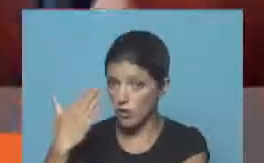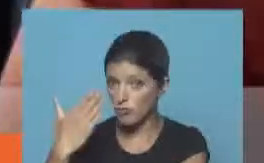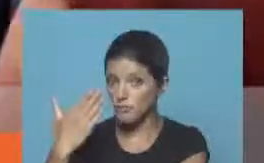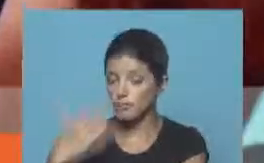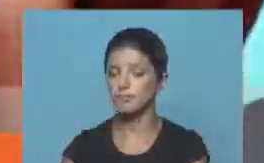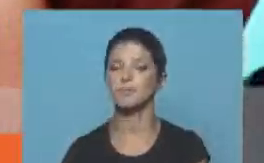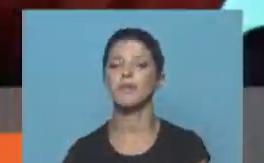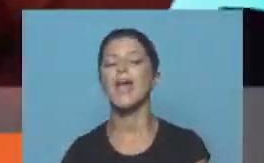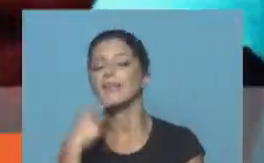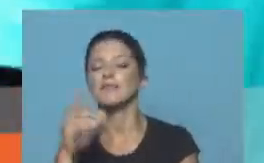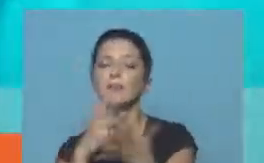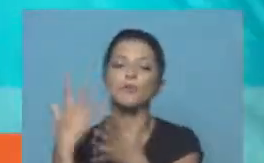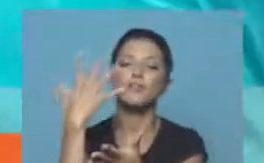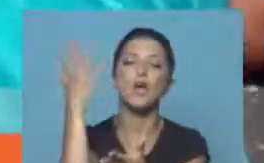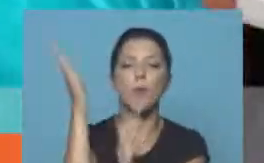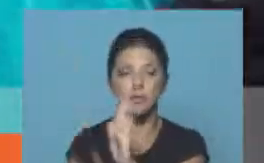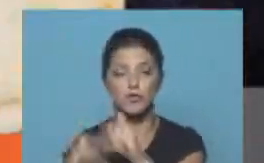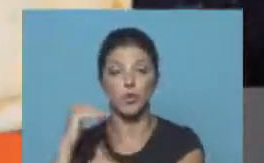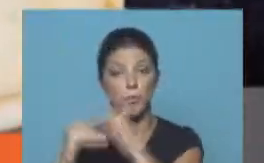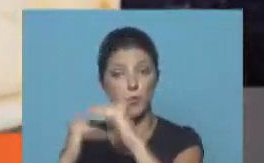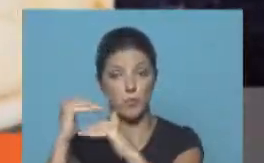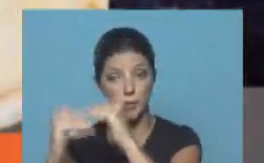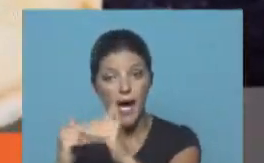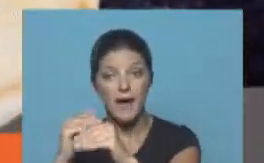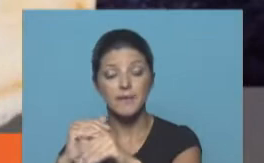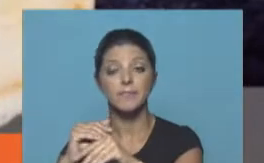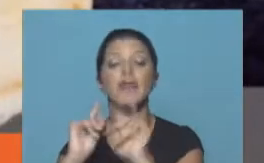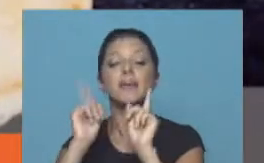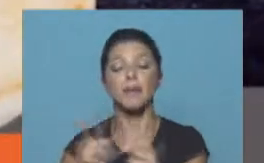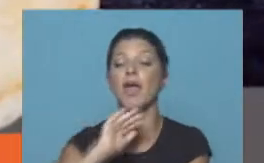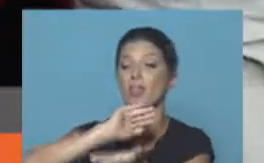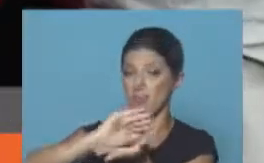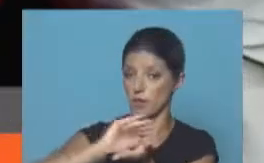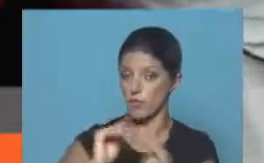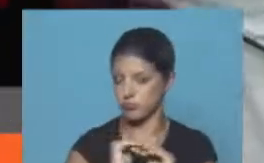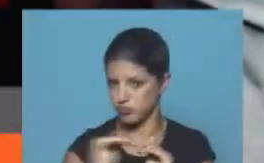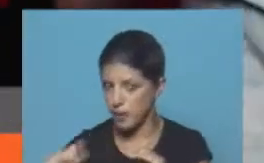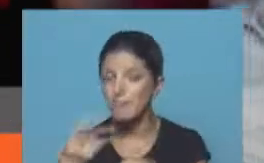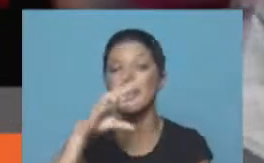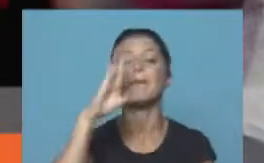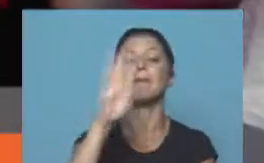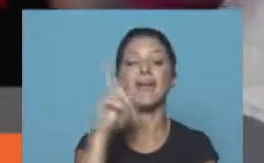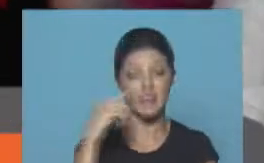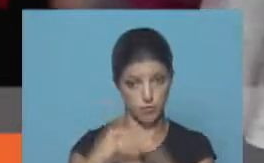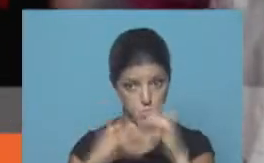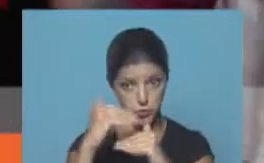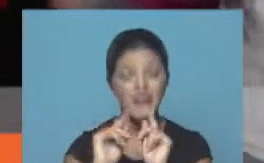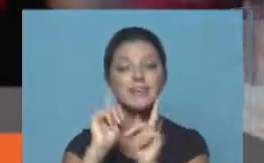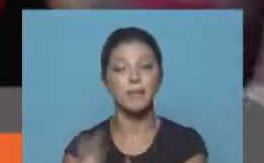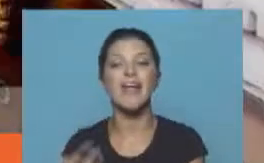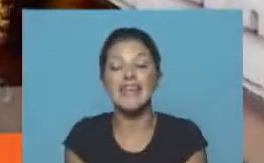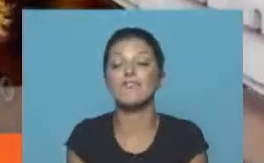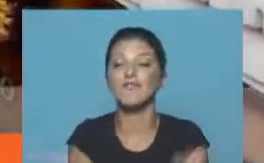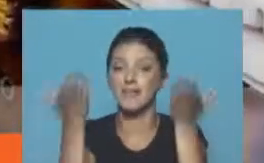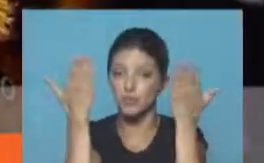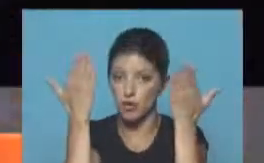riesgo, ronda un 5% de crecimiento, con una estable deuda del gobierno, el PBI en crecimiento y una inflación